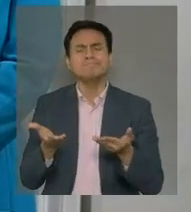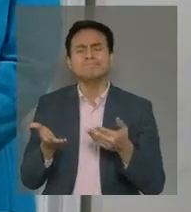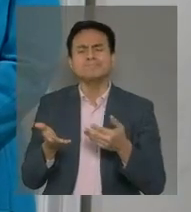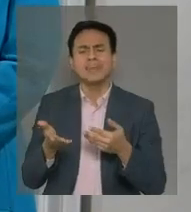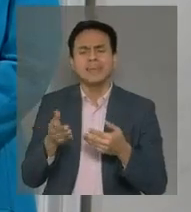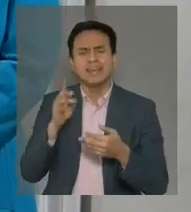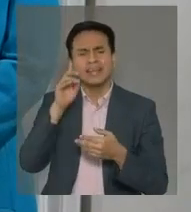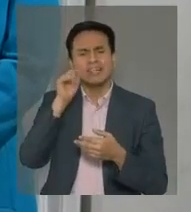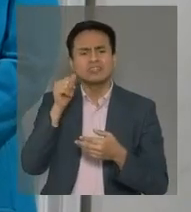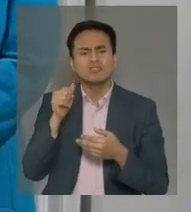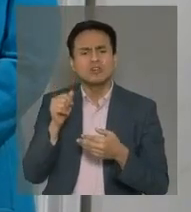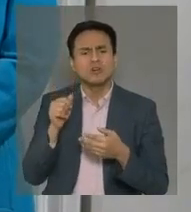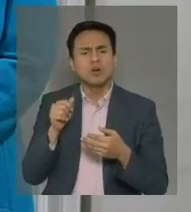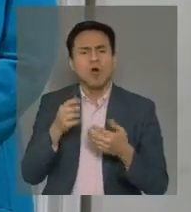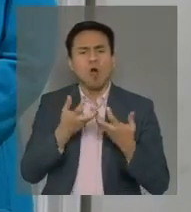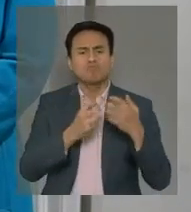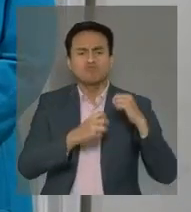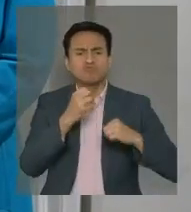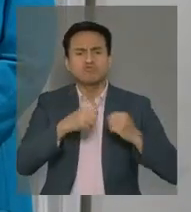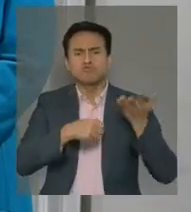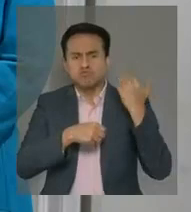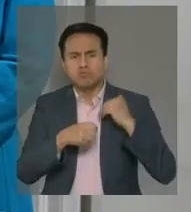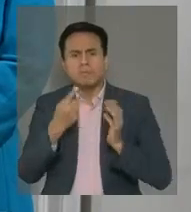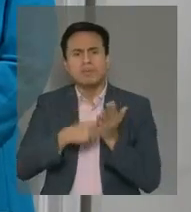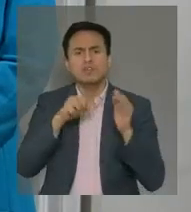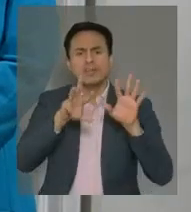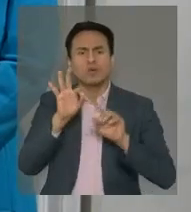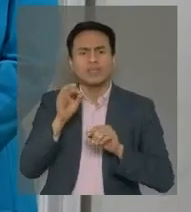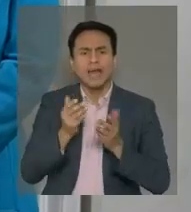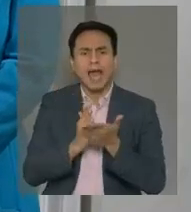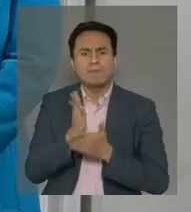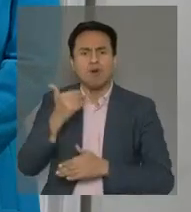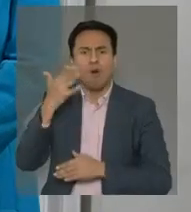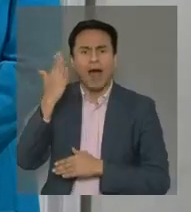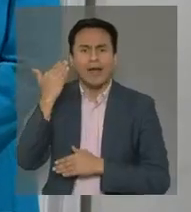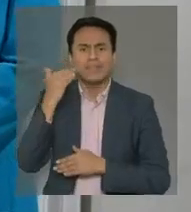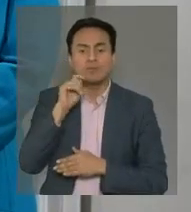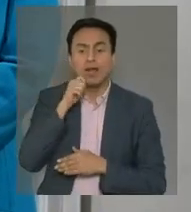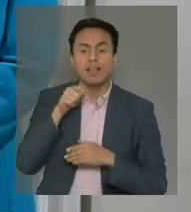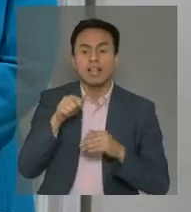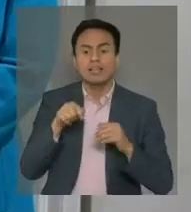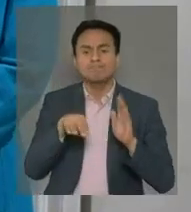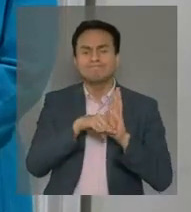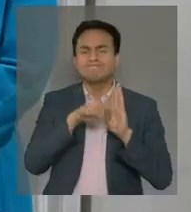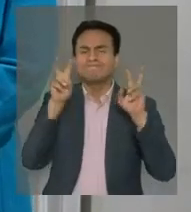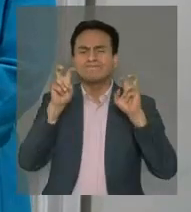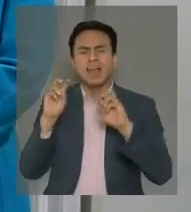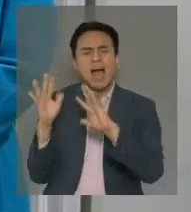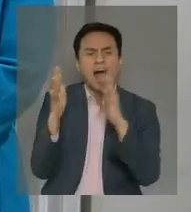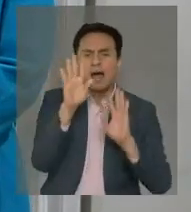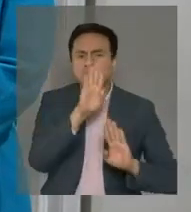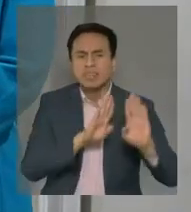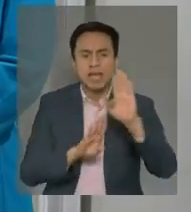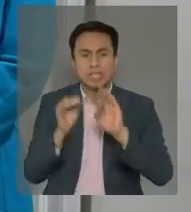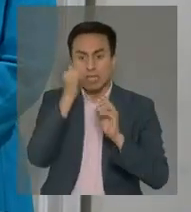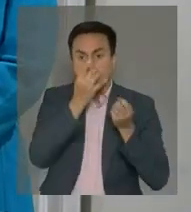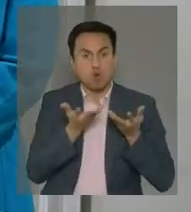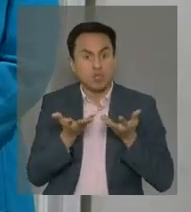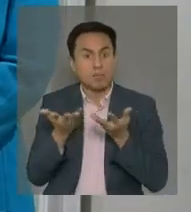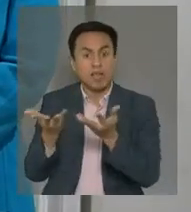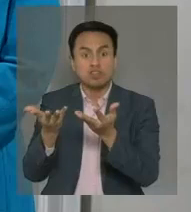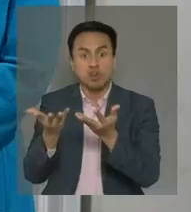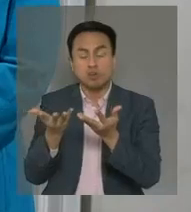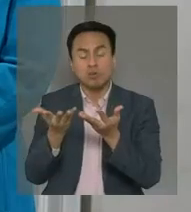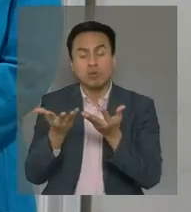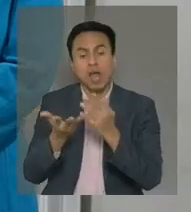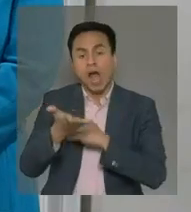desde la creación del polo industrial en la zona de la década de los 50 cuando los estándares ambientales y la contaminación no